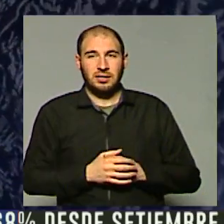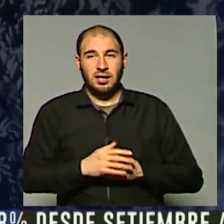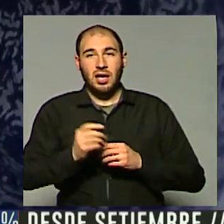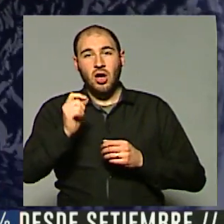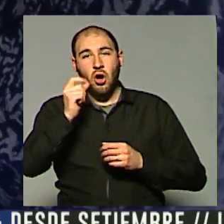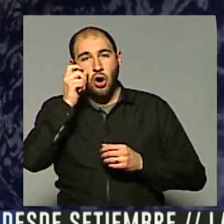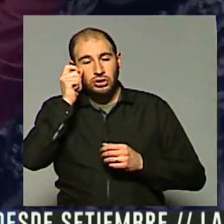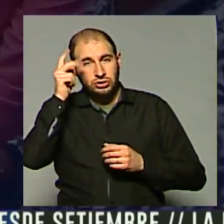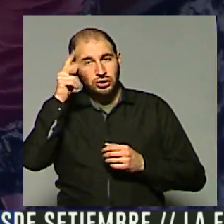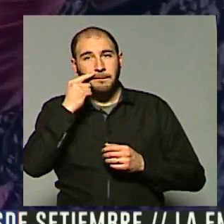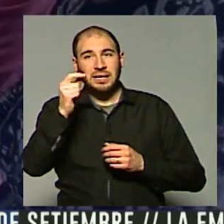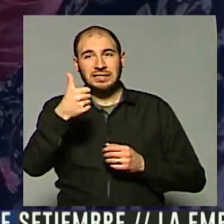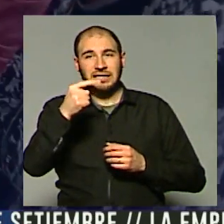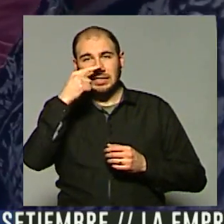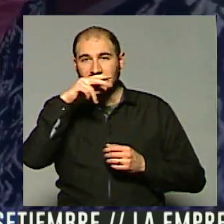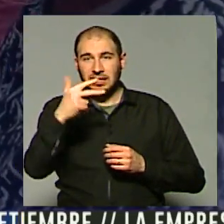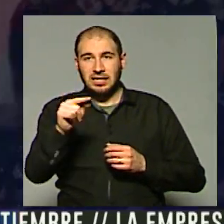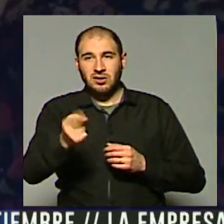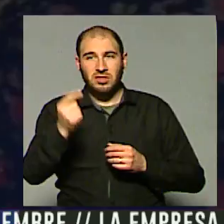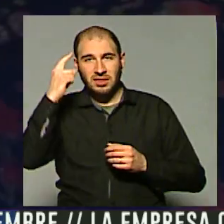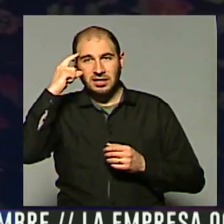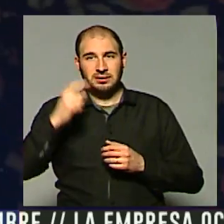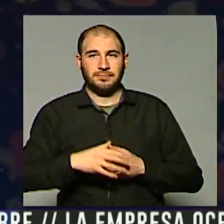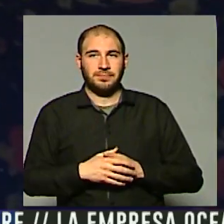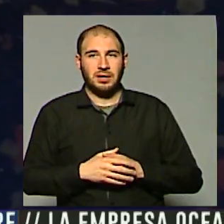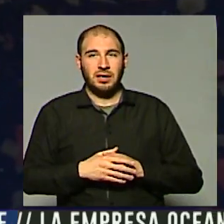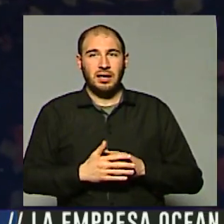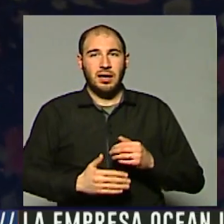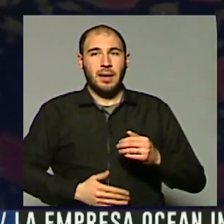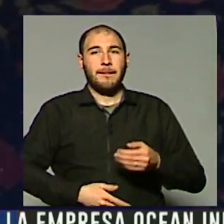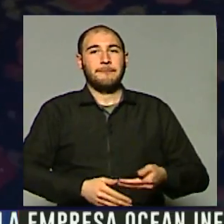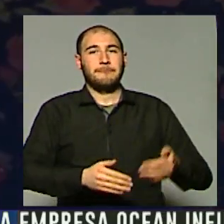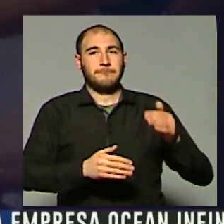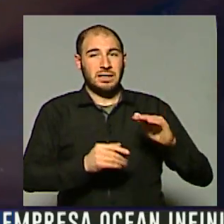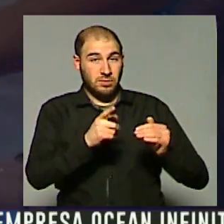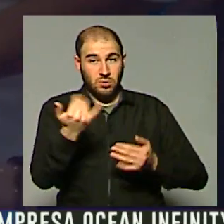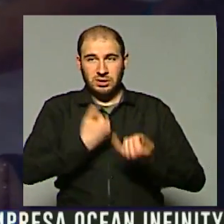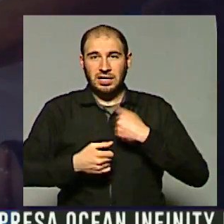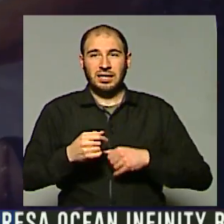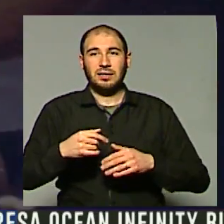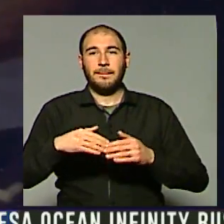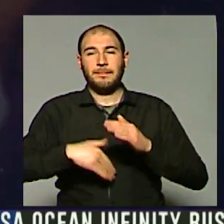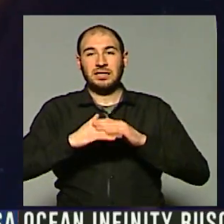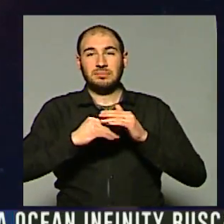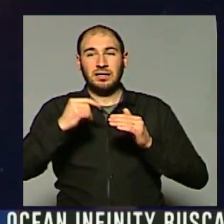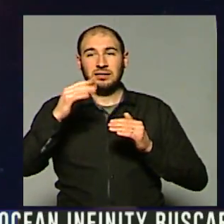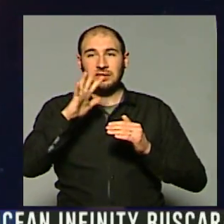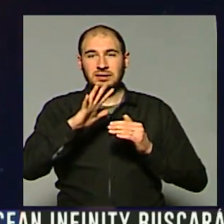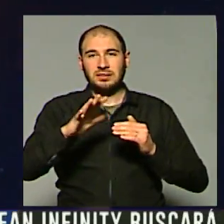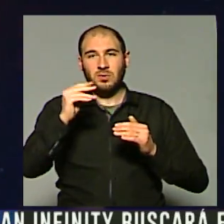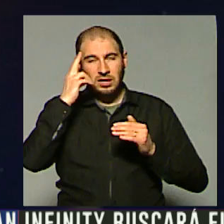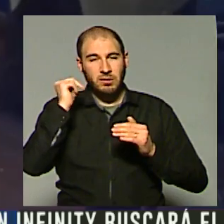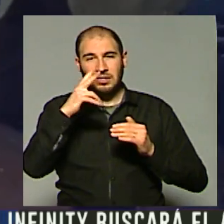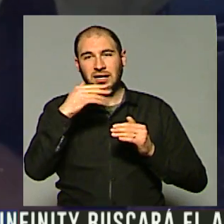a 8.673 con 10 centavos y una máxima, ¿esa la repasa usted? De 59.314 pesos